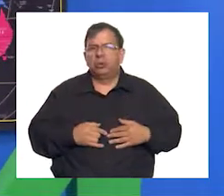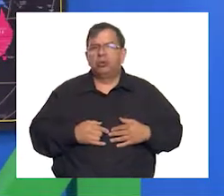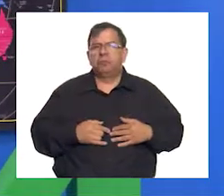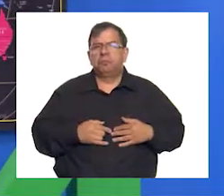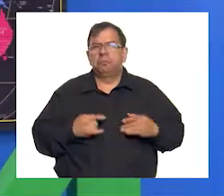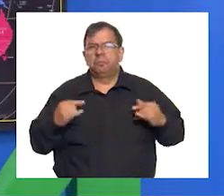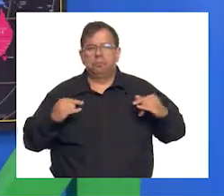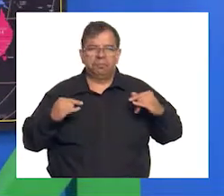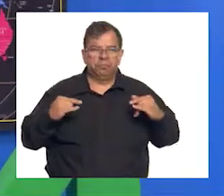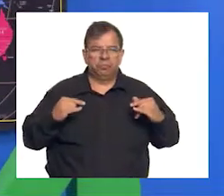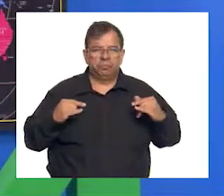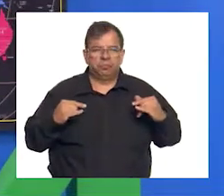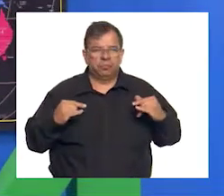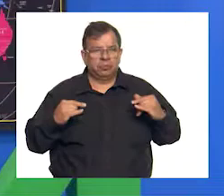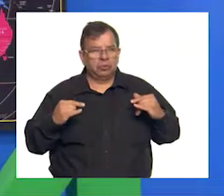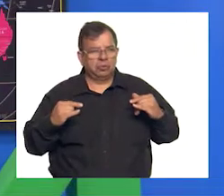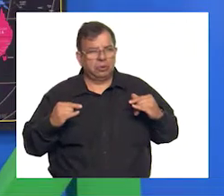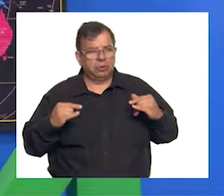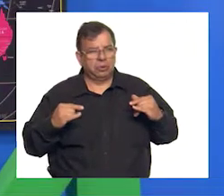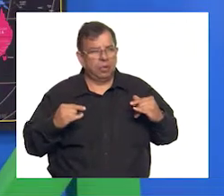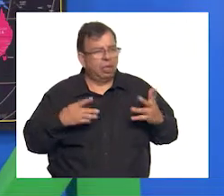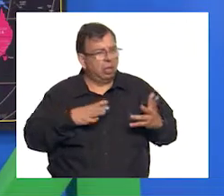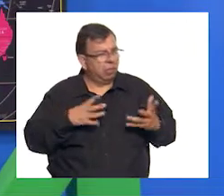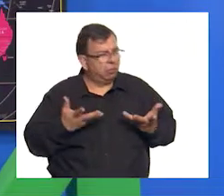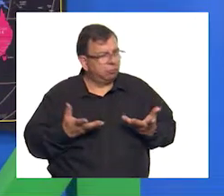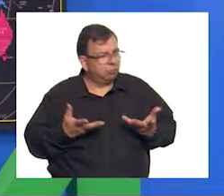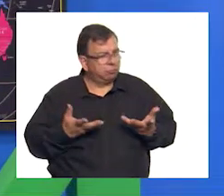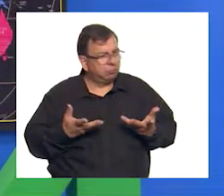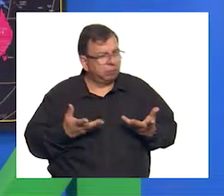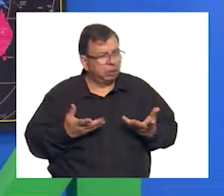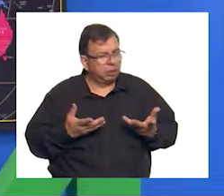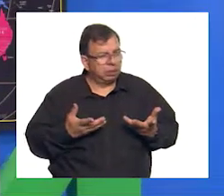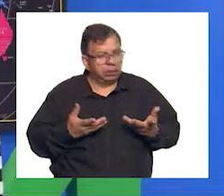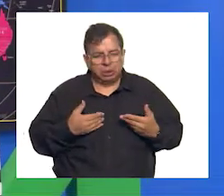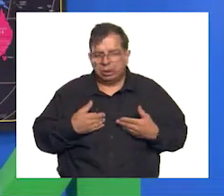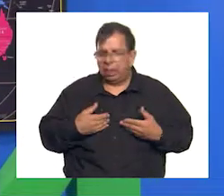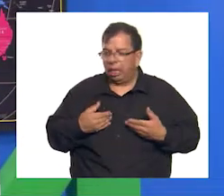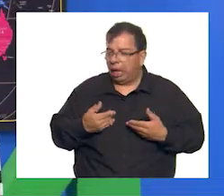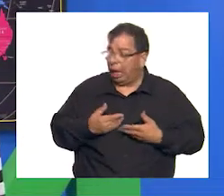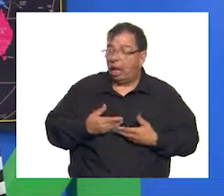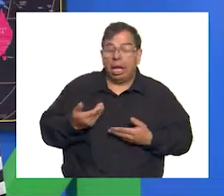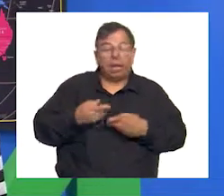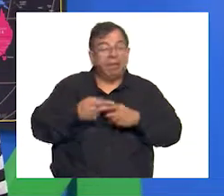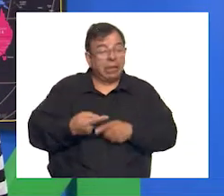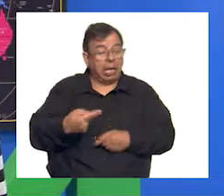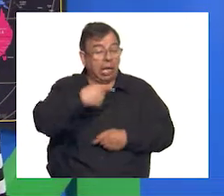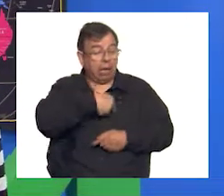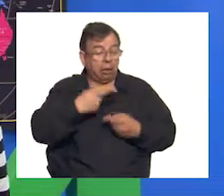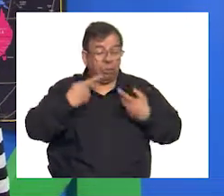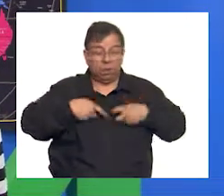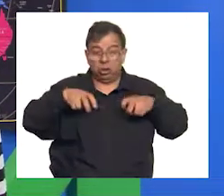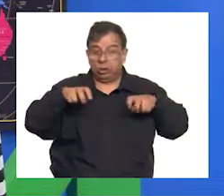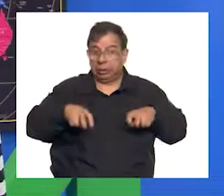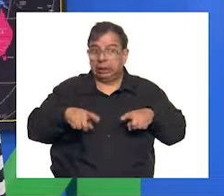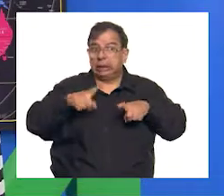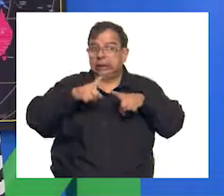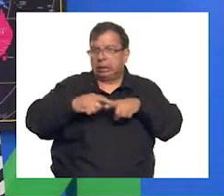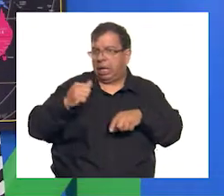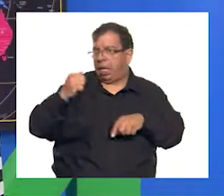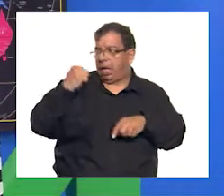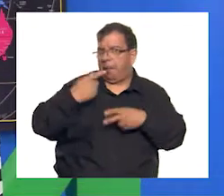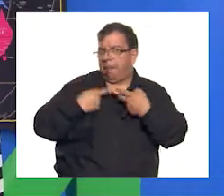de las carrozas comenzaron a presentar a sus pasajeros con la idea de que al oír de quién era